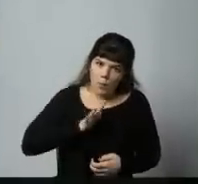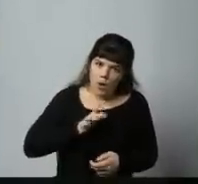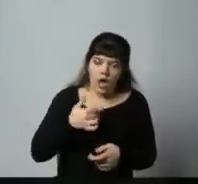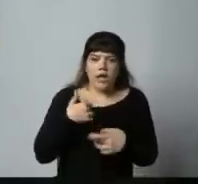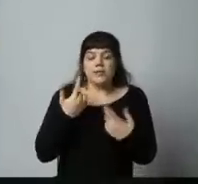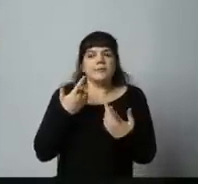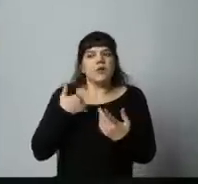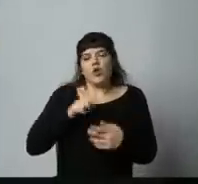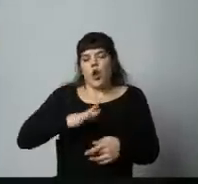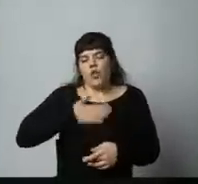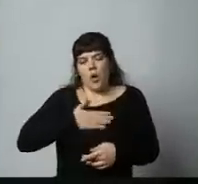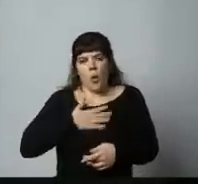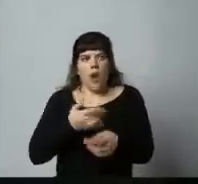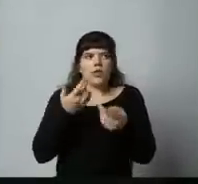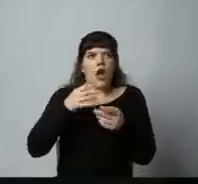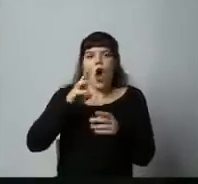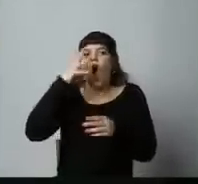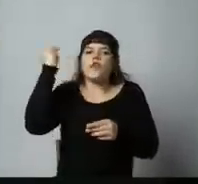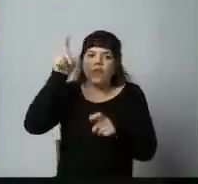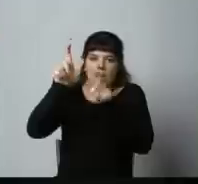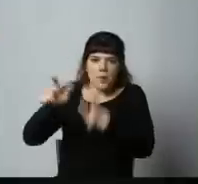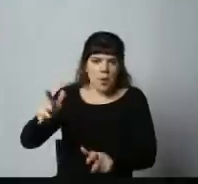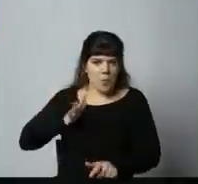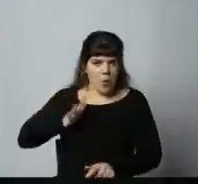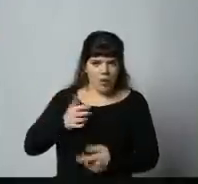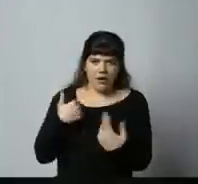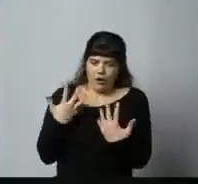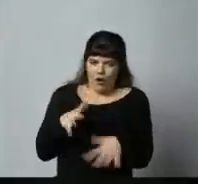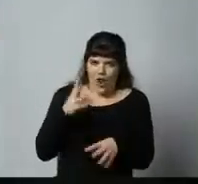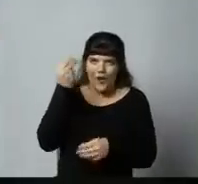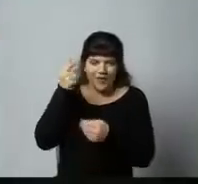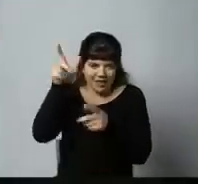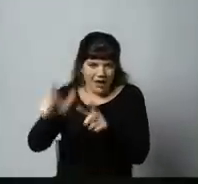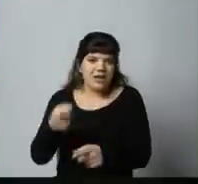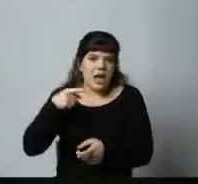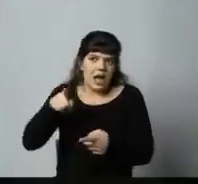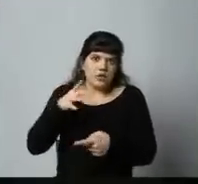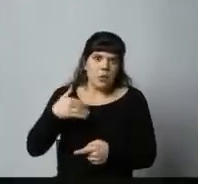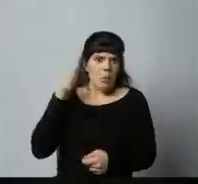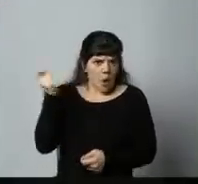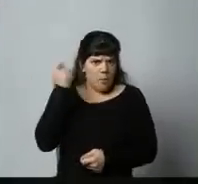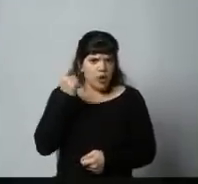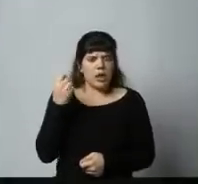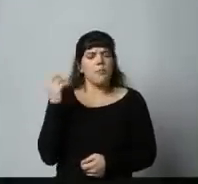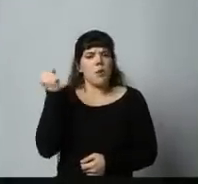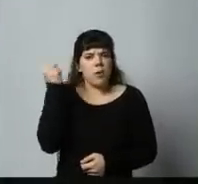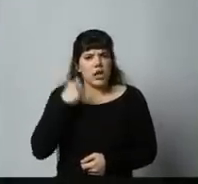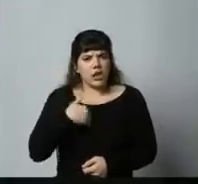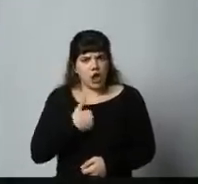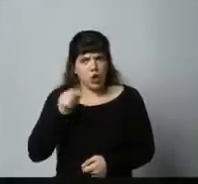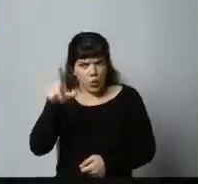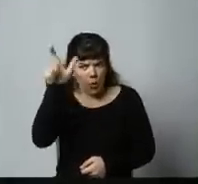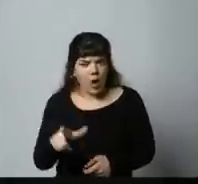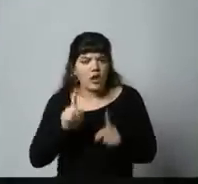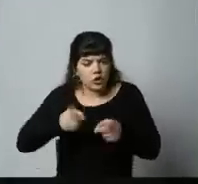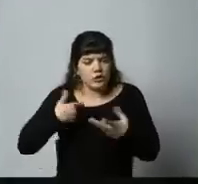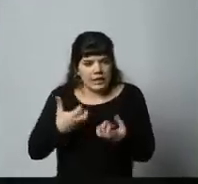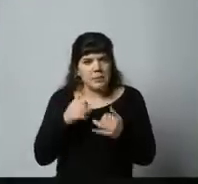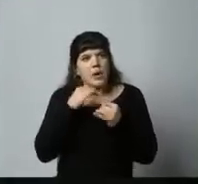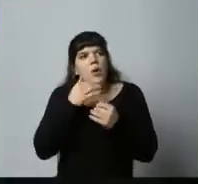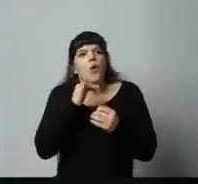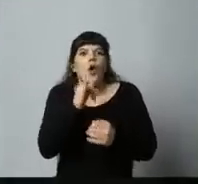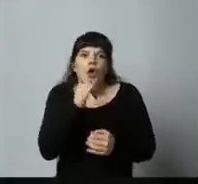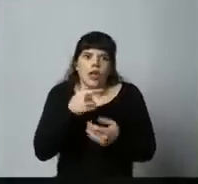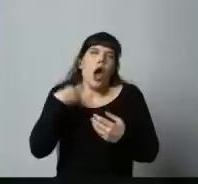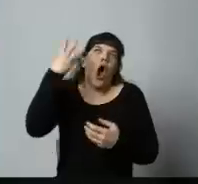no estoy para nada de acuerdo en invisibilizar a las mujeres que asumen roles de conducción protagónicos en diferentes espacios de la sociedad por el contrario hay